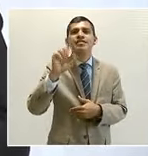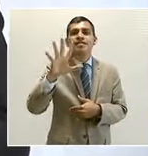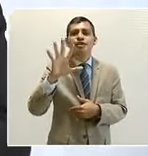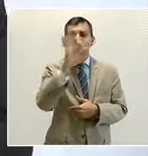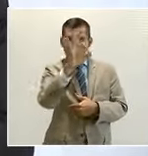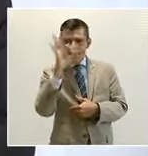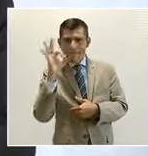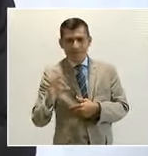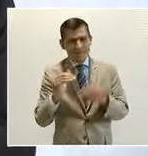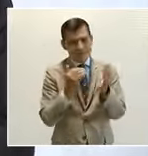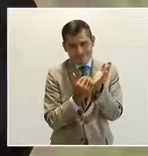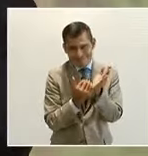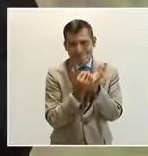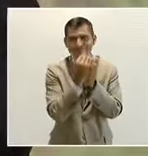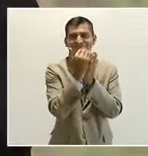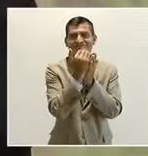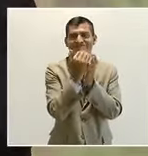y